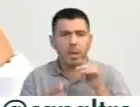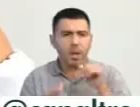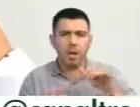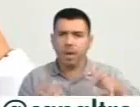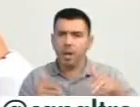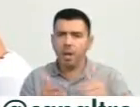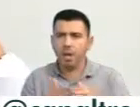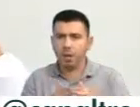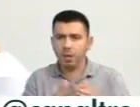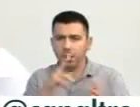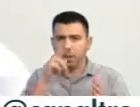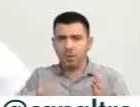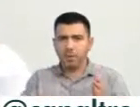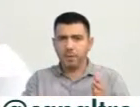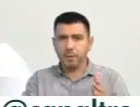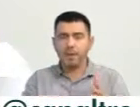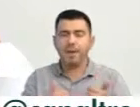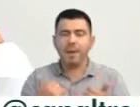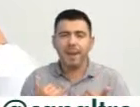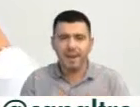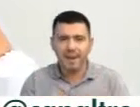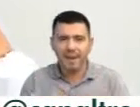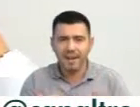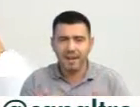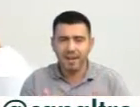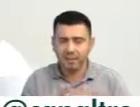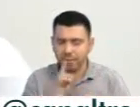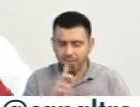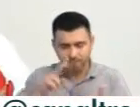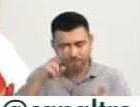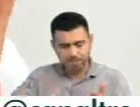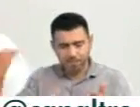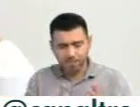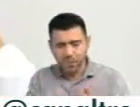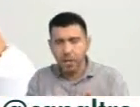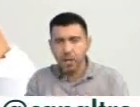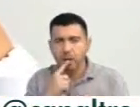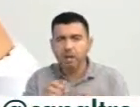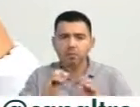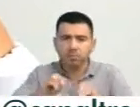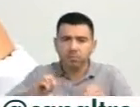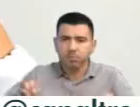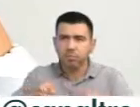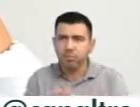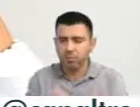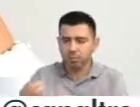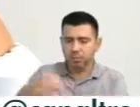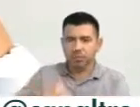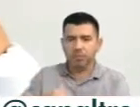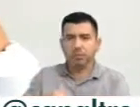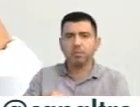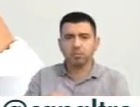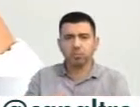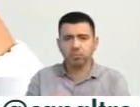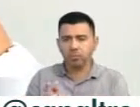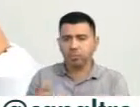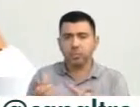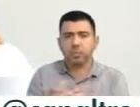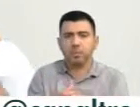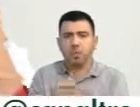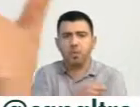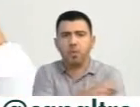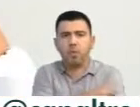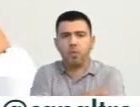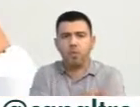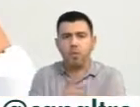reunía. Iniciamos el proceso de conformidad a la ley, a convocar a los que hacen parte de este comité, como